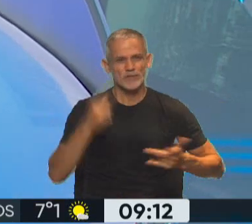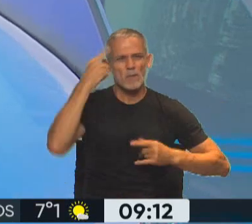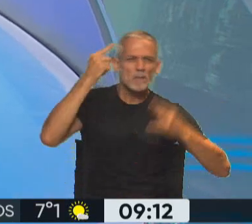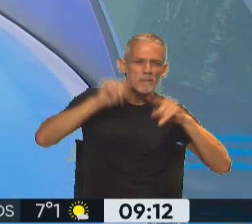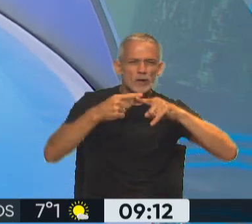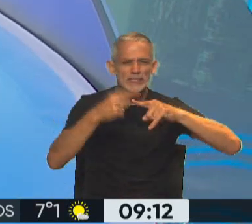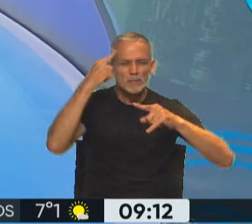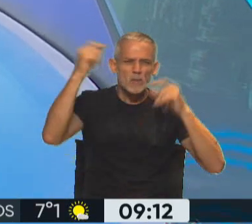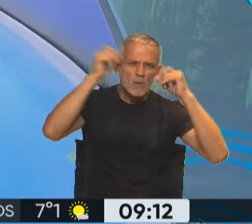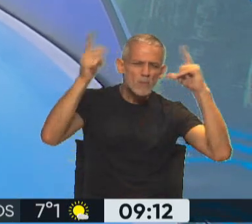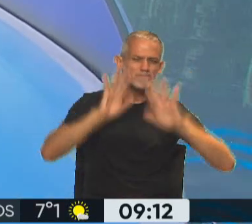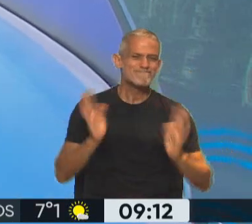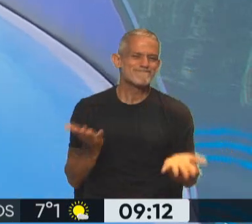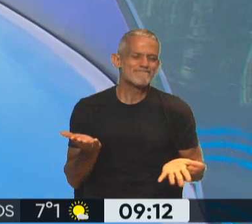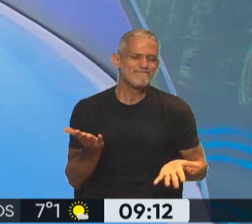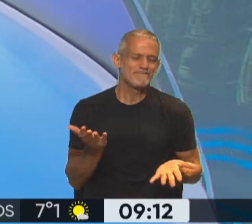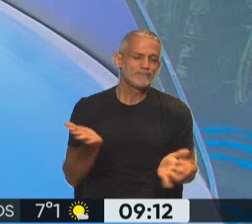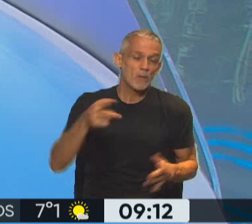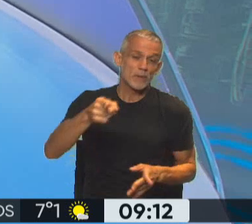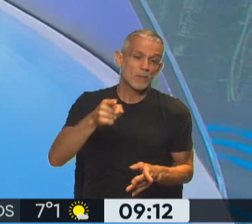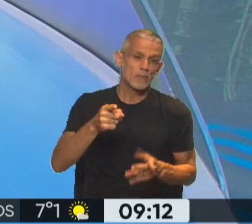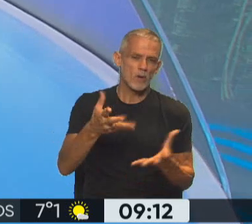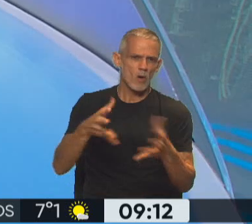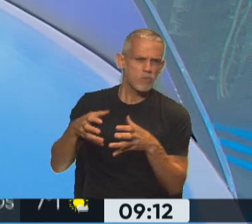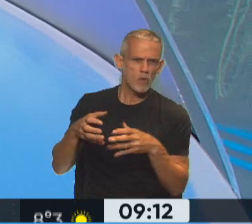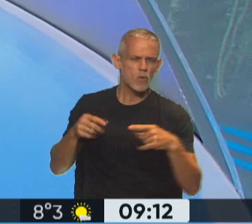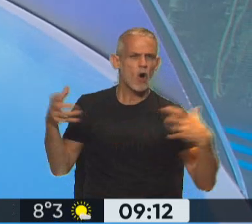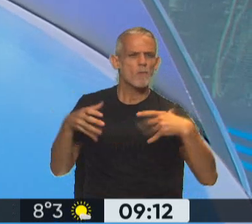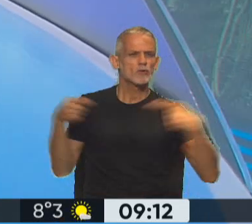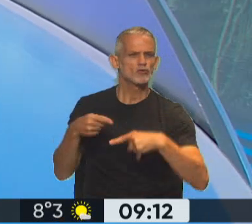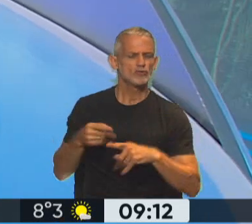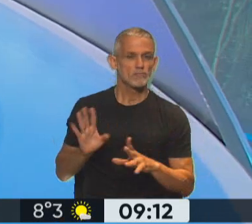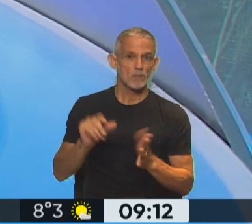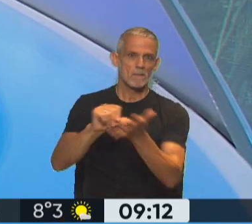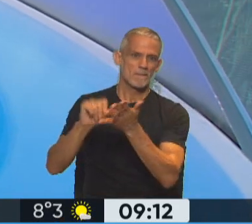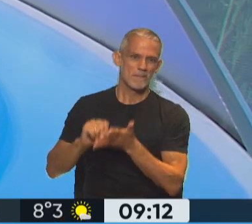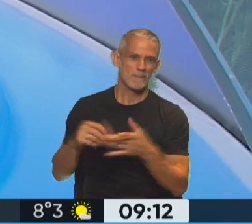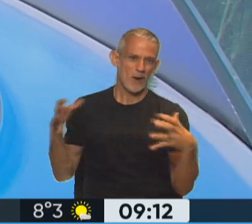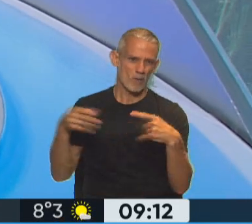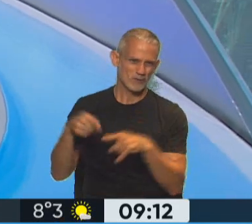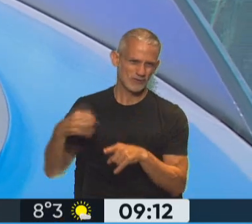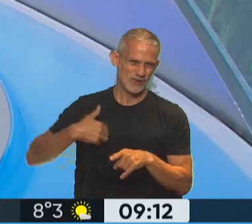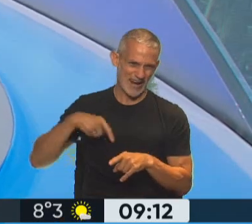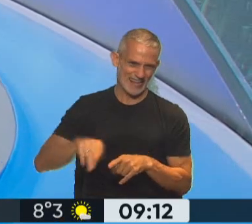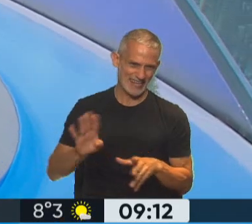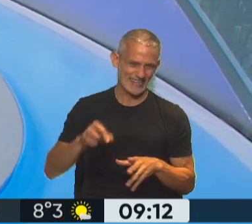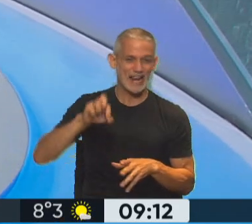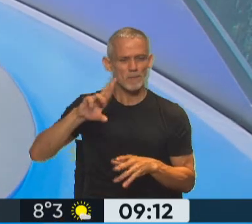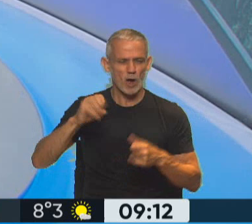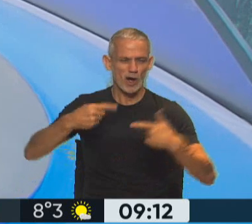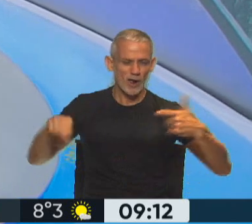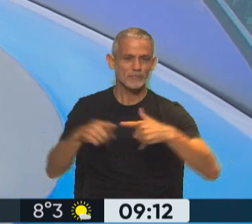política y de la capitalista con esto eh capitalización política que en algunos países el caso de la oposición en el nuestro en particular